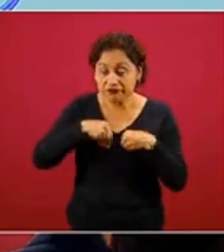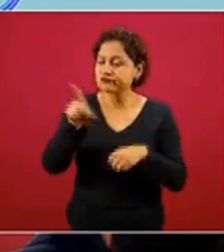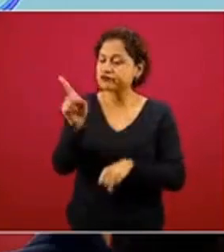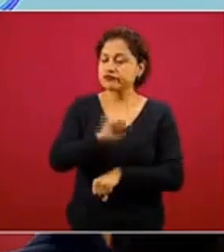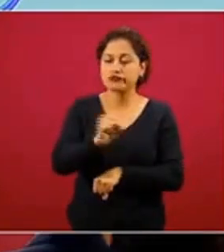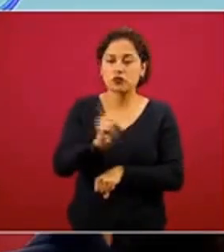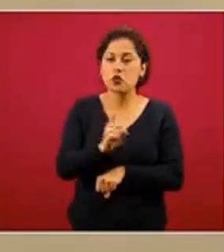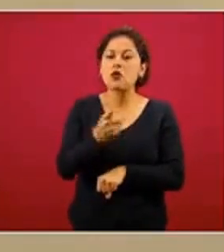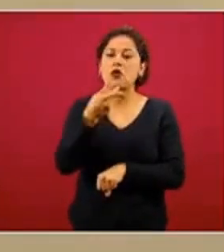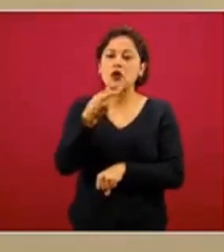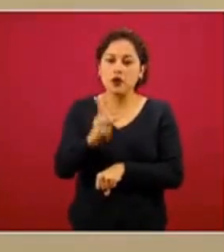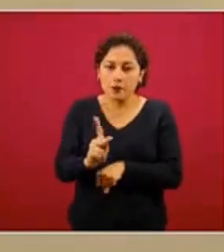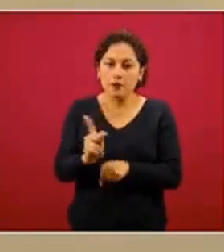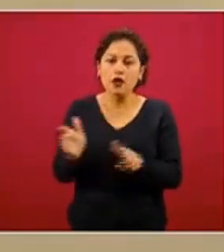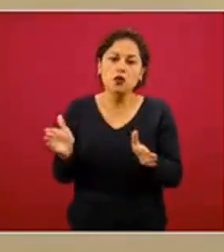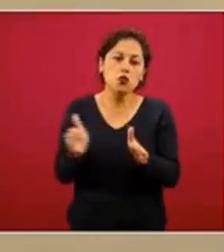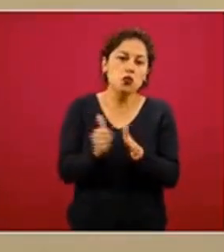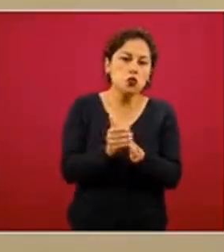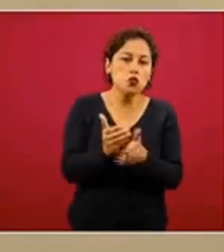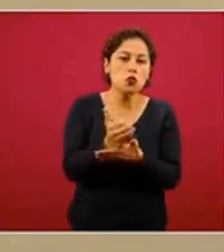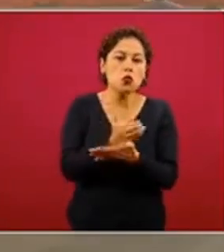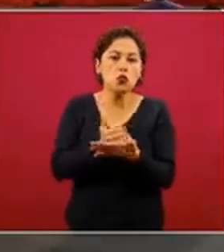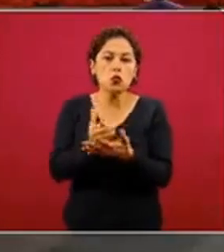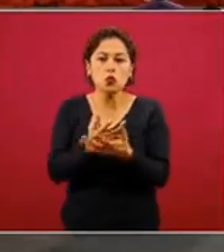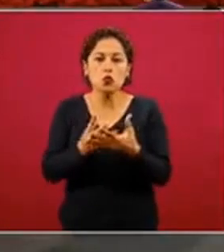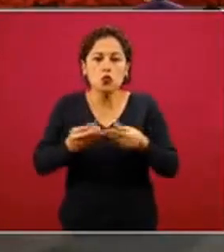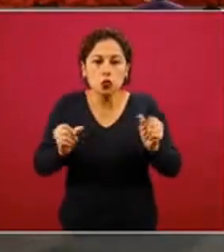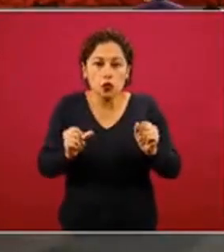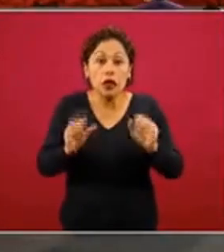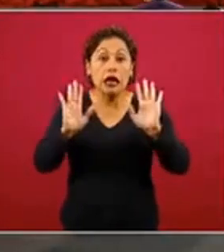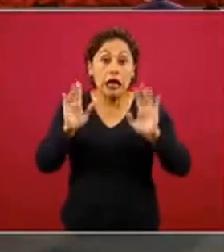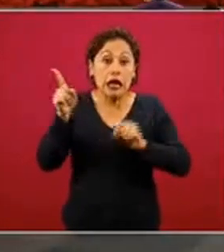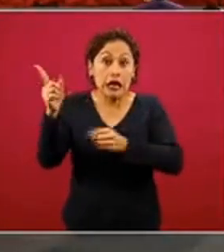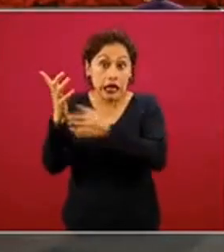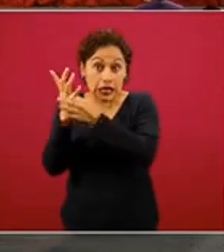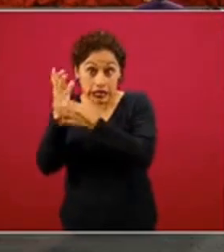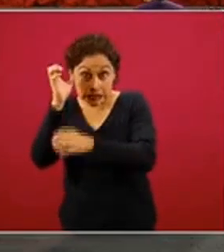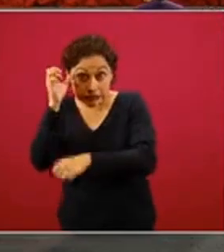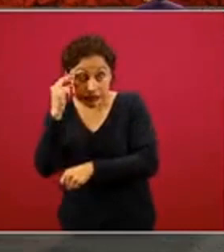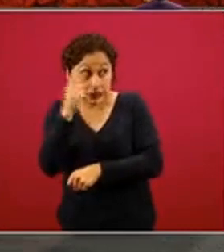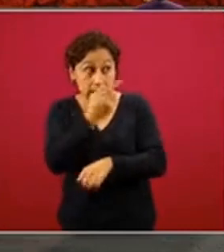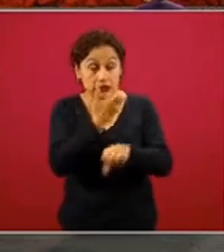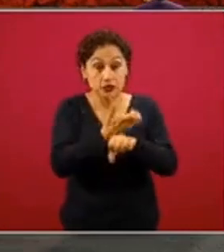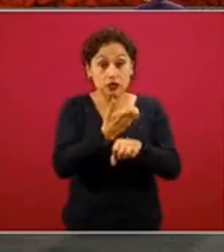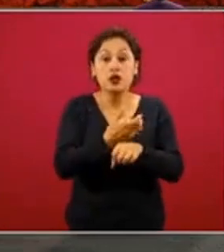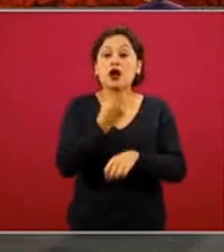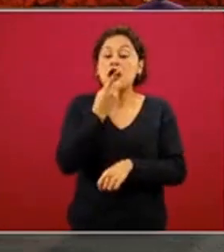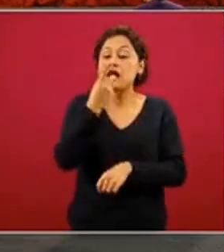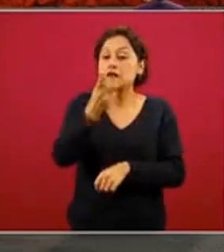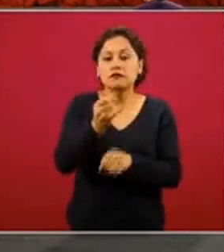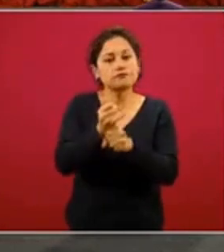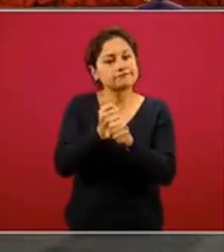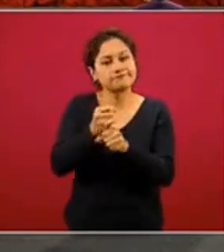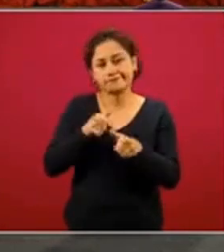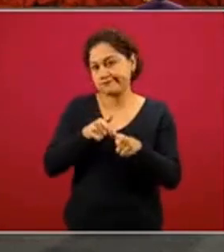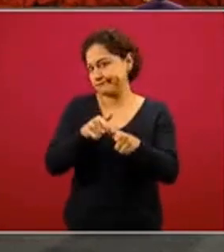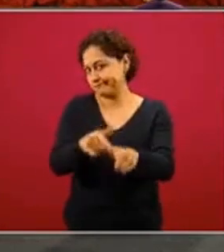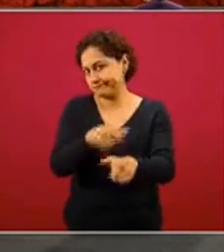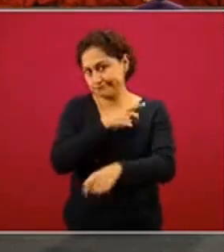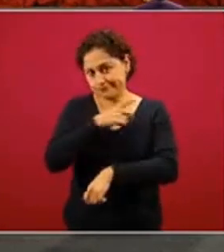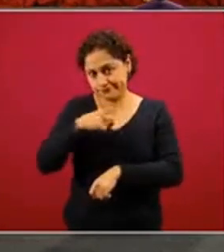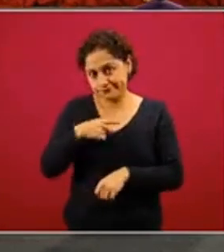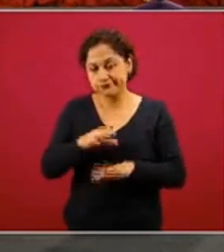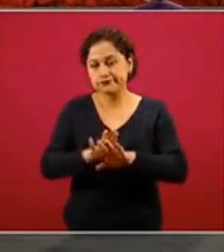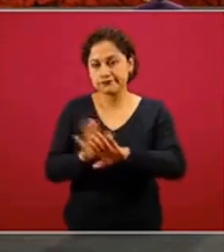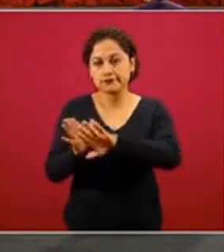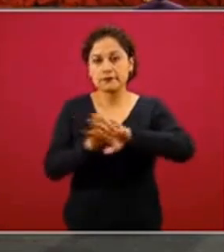todavía hay necesidad de seguir haciendo estudios al respecto. La hidroxicloroquina llega en una acción más